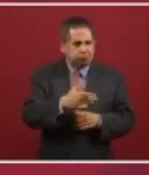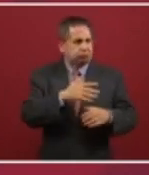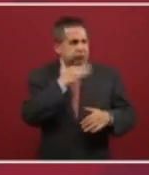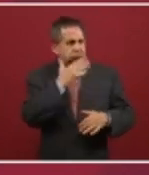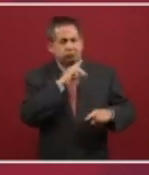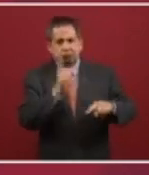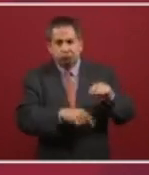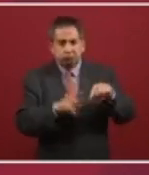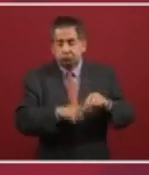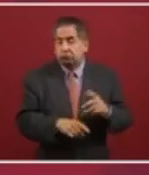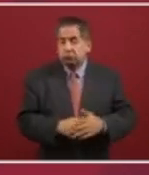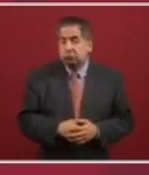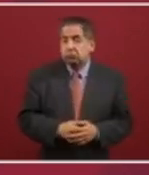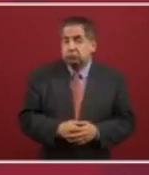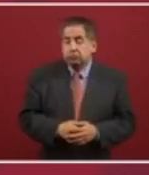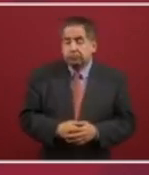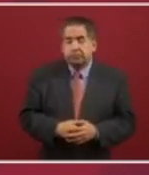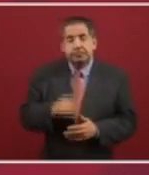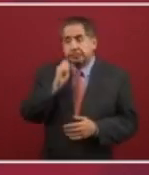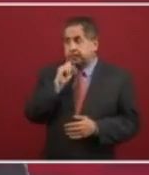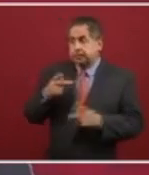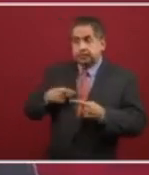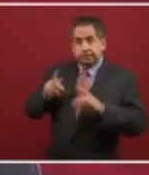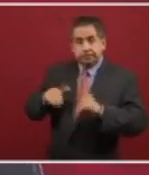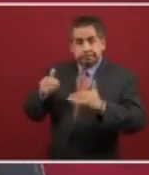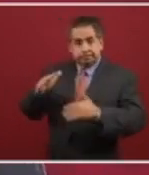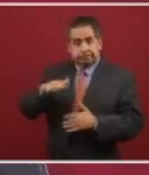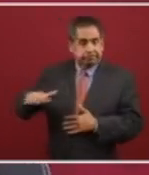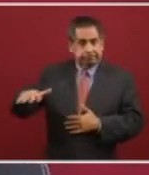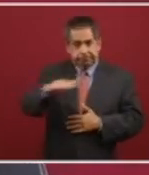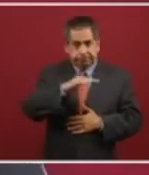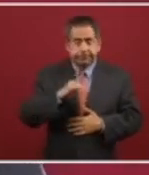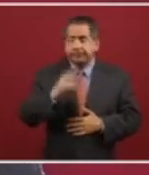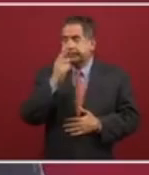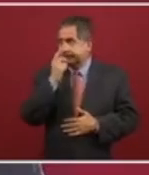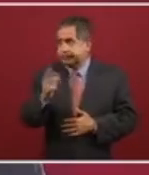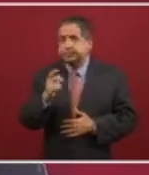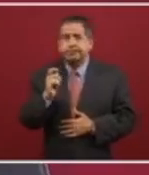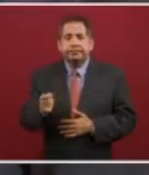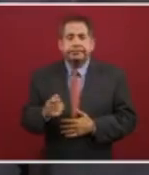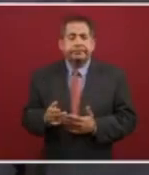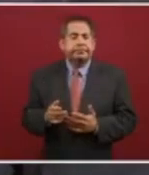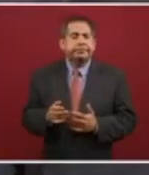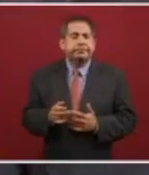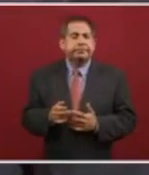Están aceptando también la forma en que se está llevando a cabo la